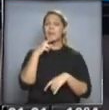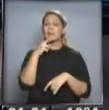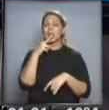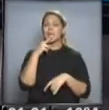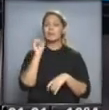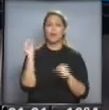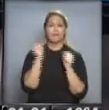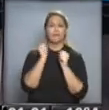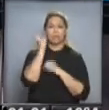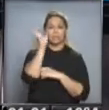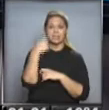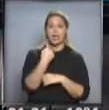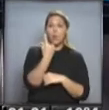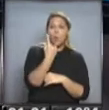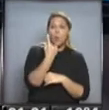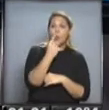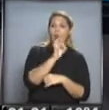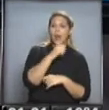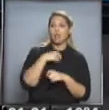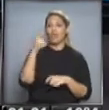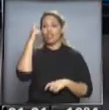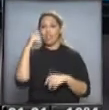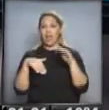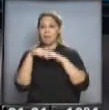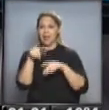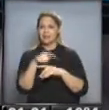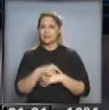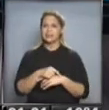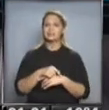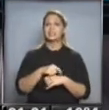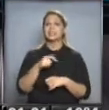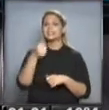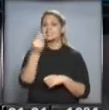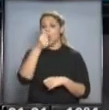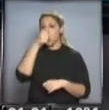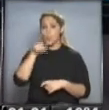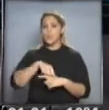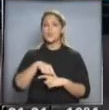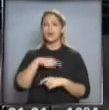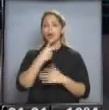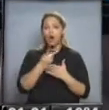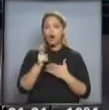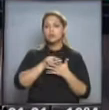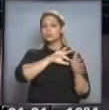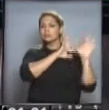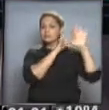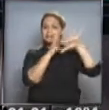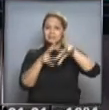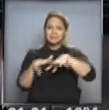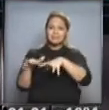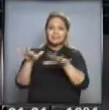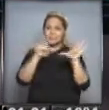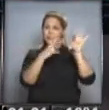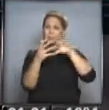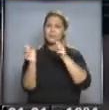pero bastante frío, 1 grado la mínima, 10 grados apenas la temperatura máxima y el fin de semana ingresa una nueva masa de aire frío, por